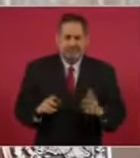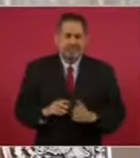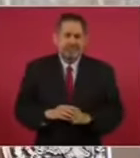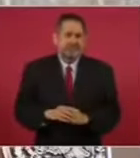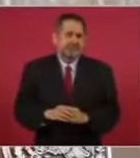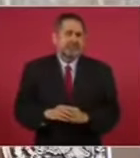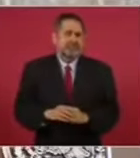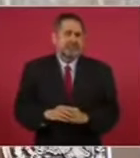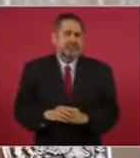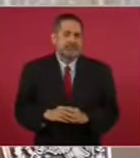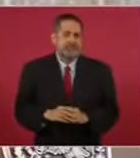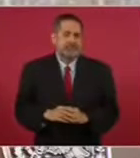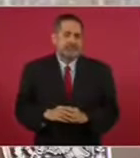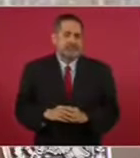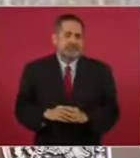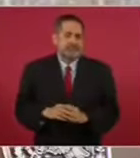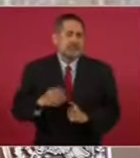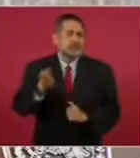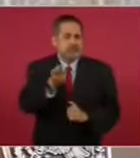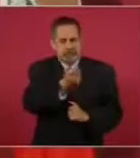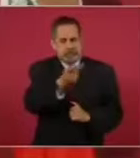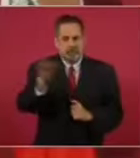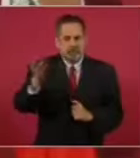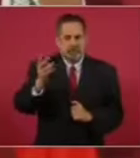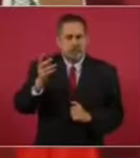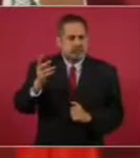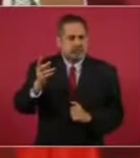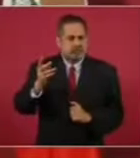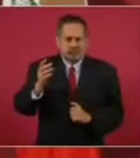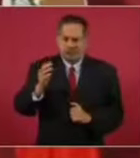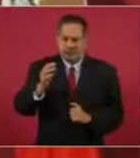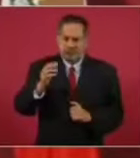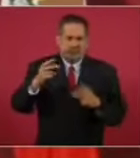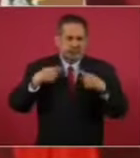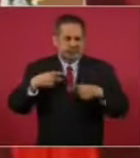que son mucho más sus aciertos